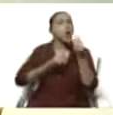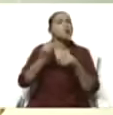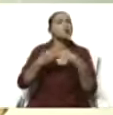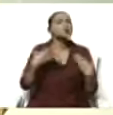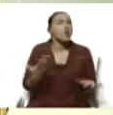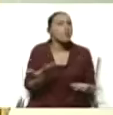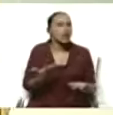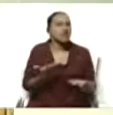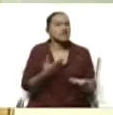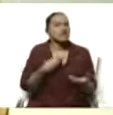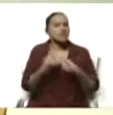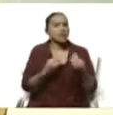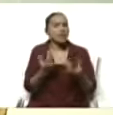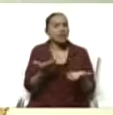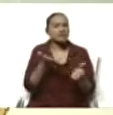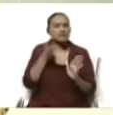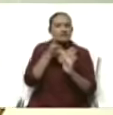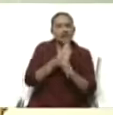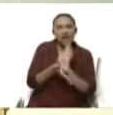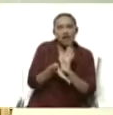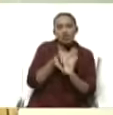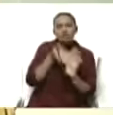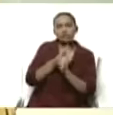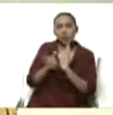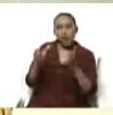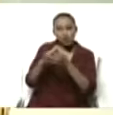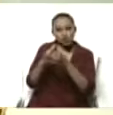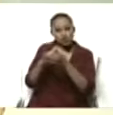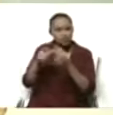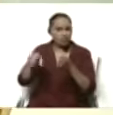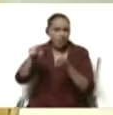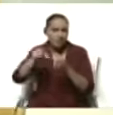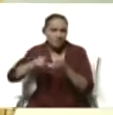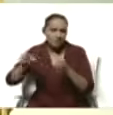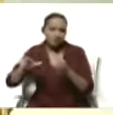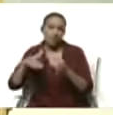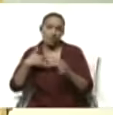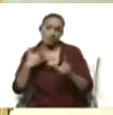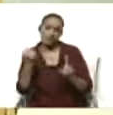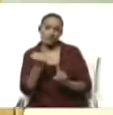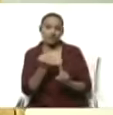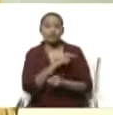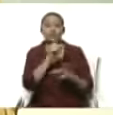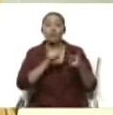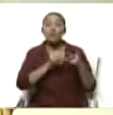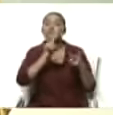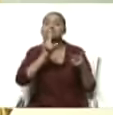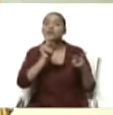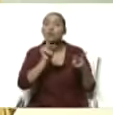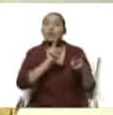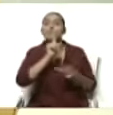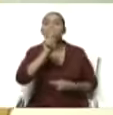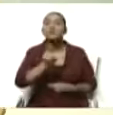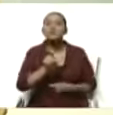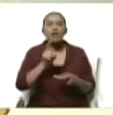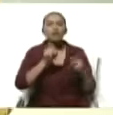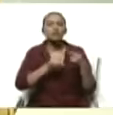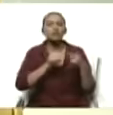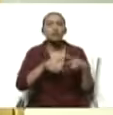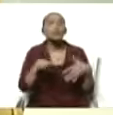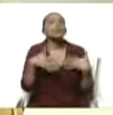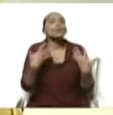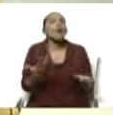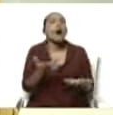piensan tomar para evitar que ese sector violento cumpla su objetivo y como segunda pregunta me gustaría conocer Cuál es la visión del